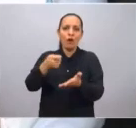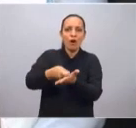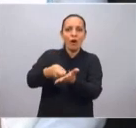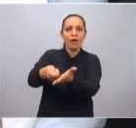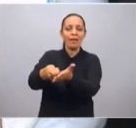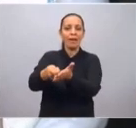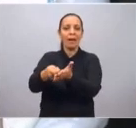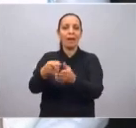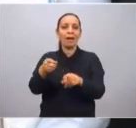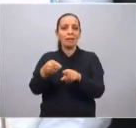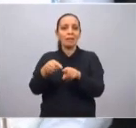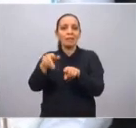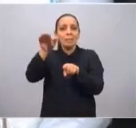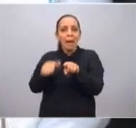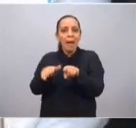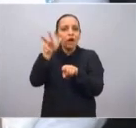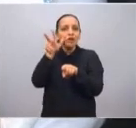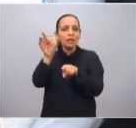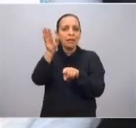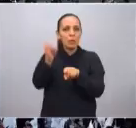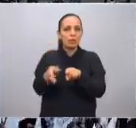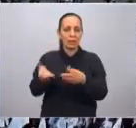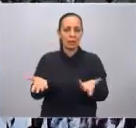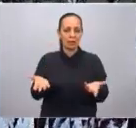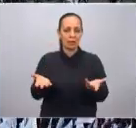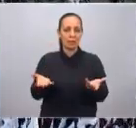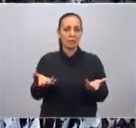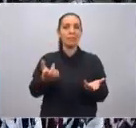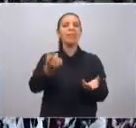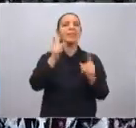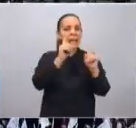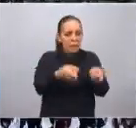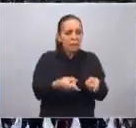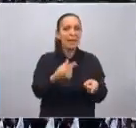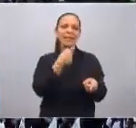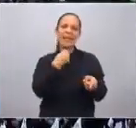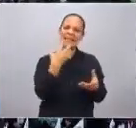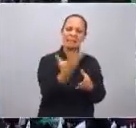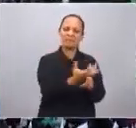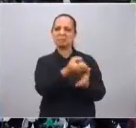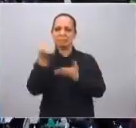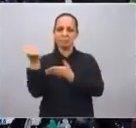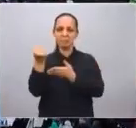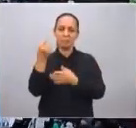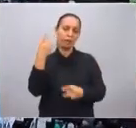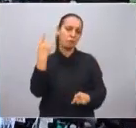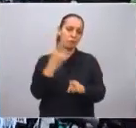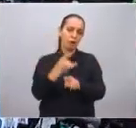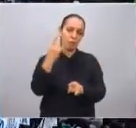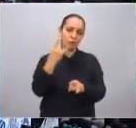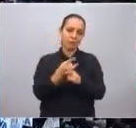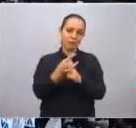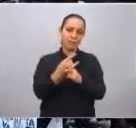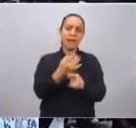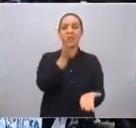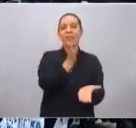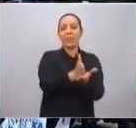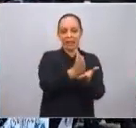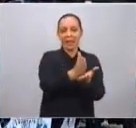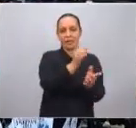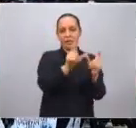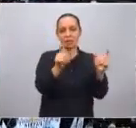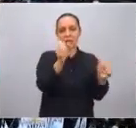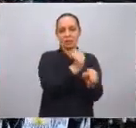un 80%. Quieren sacar también y quitar, como siempre, derechos